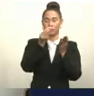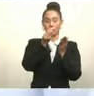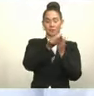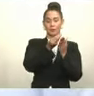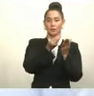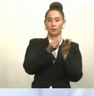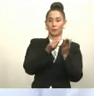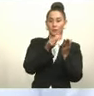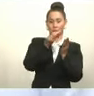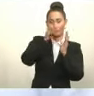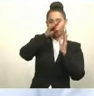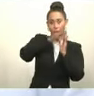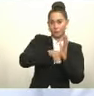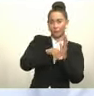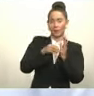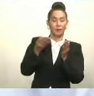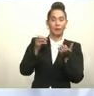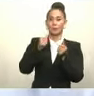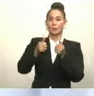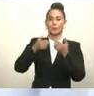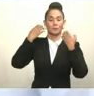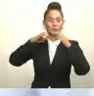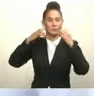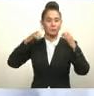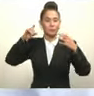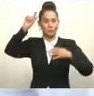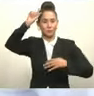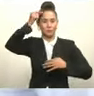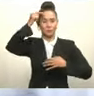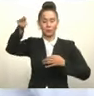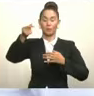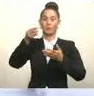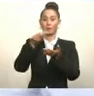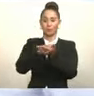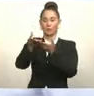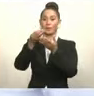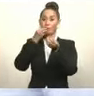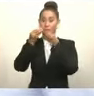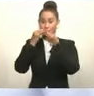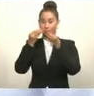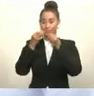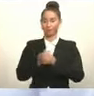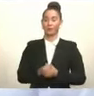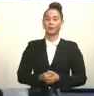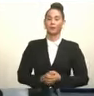la pandemia, gracias a la voluntad política de nuestro presidente Luis Abinader.